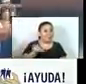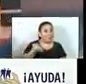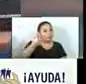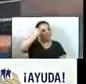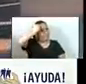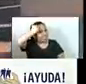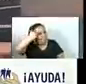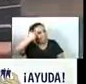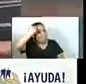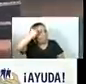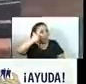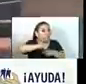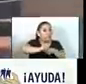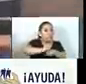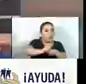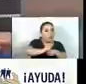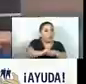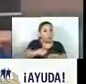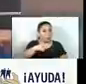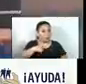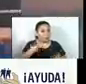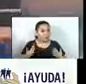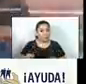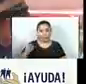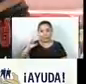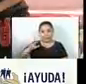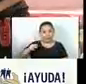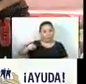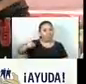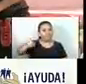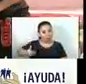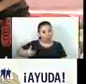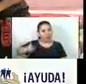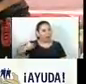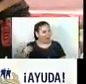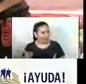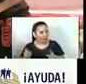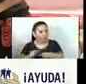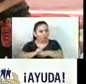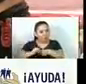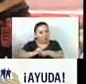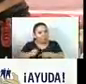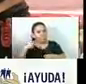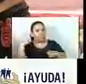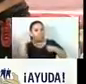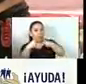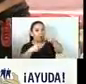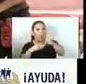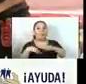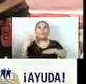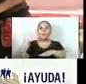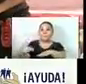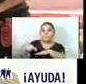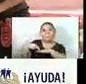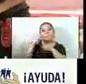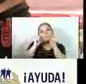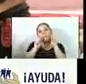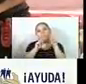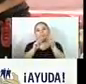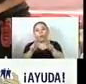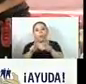de hecho pasé 3 años entrenando para para poder subir ahí me ayudó